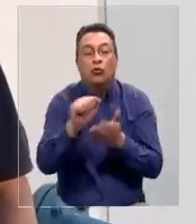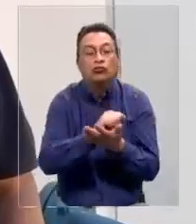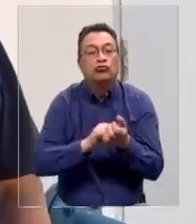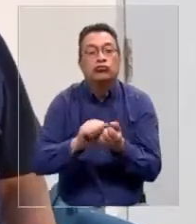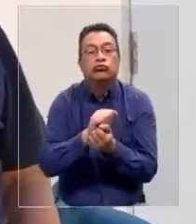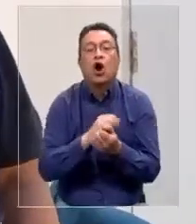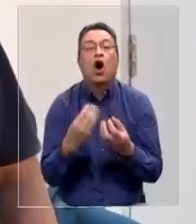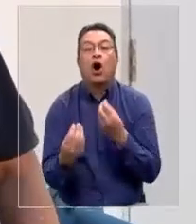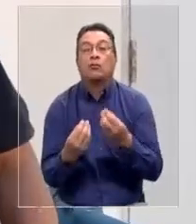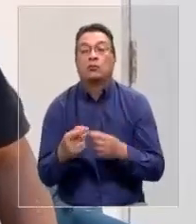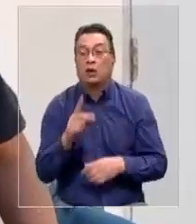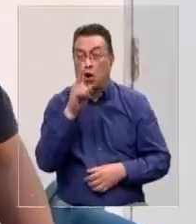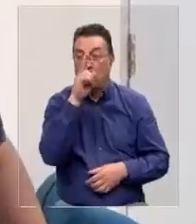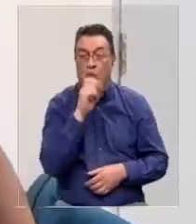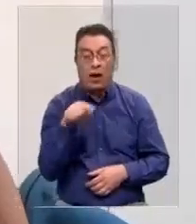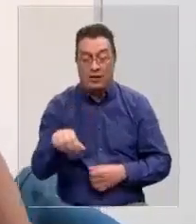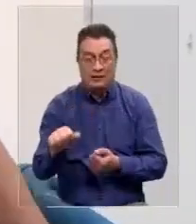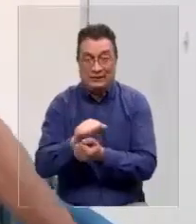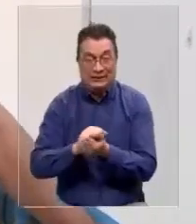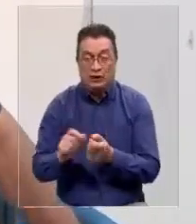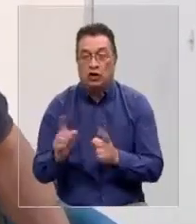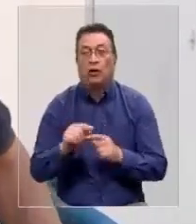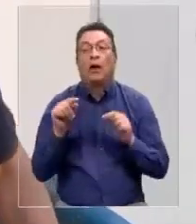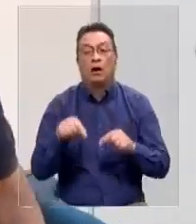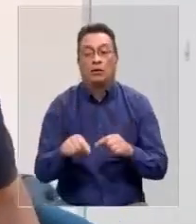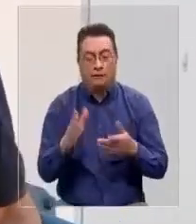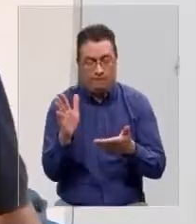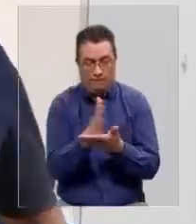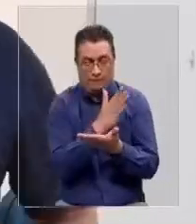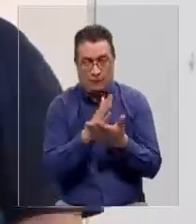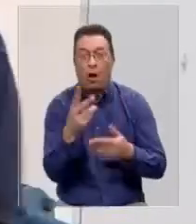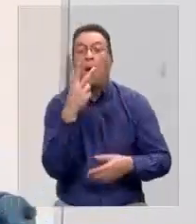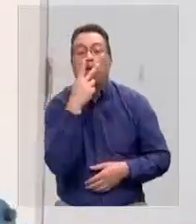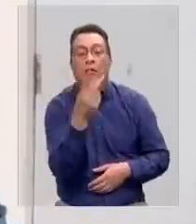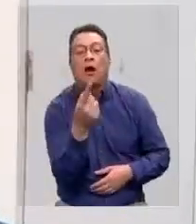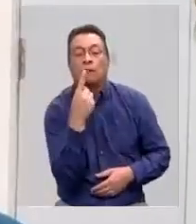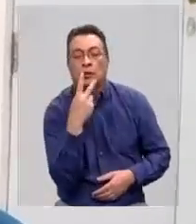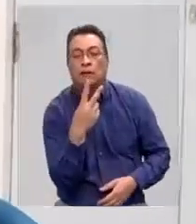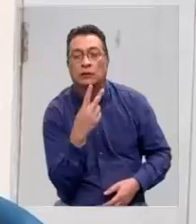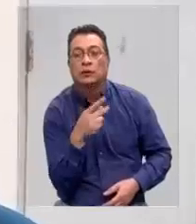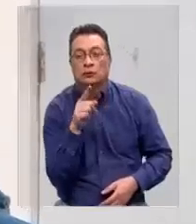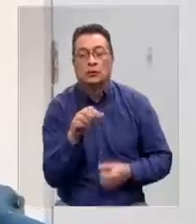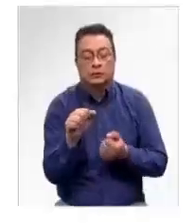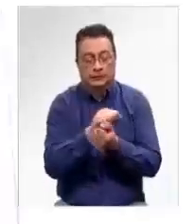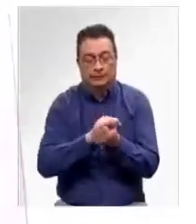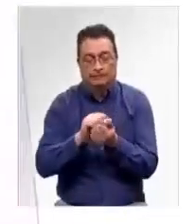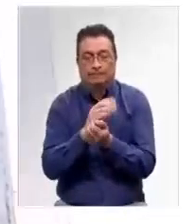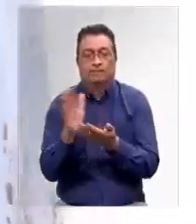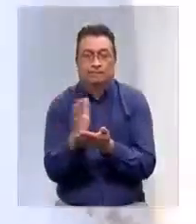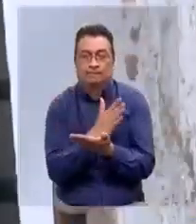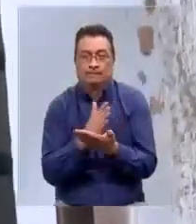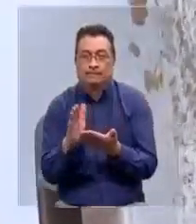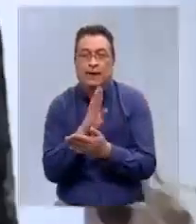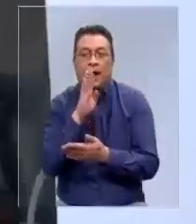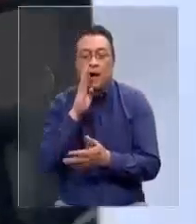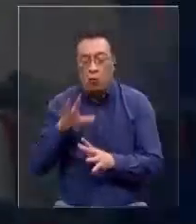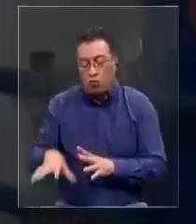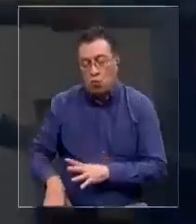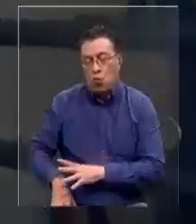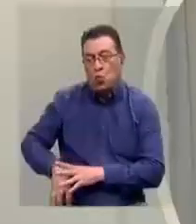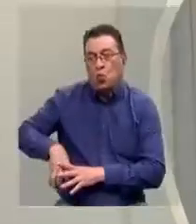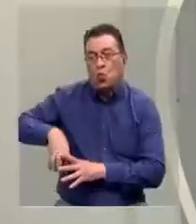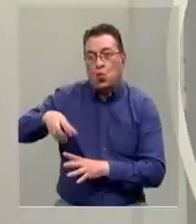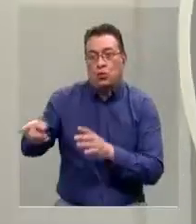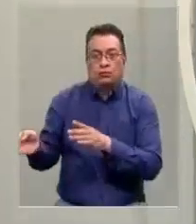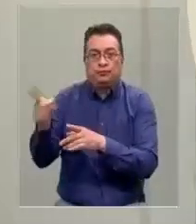igual a todas las APR. No, aquí se pasa por un filtro. A ver, muéstrenme el filtro. Pasa por un filtro, lo filtra y pasa por